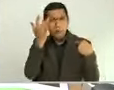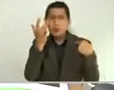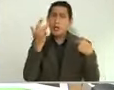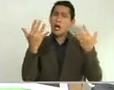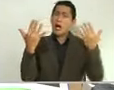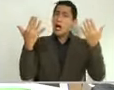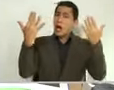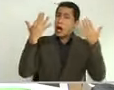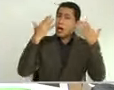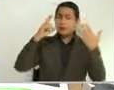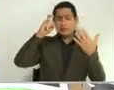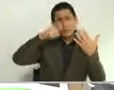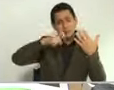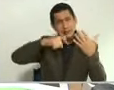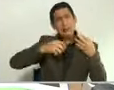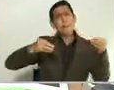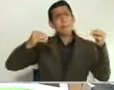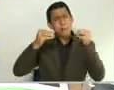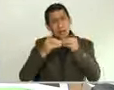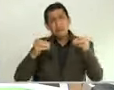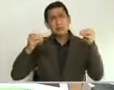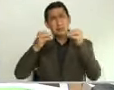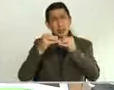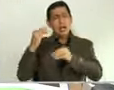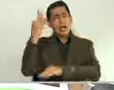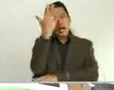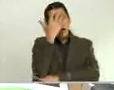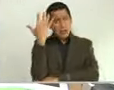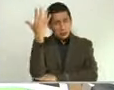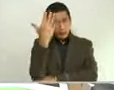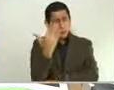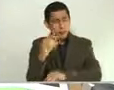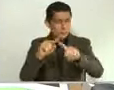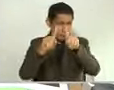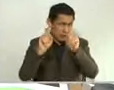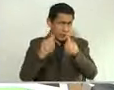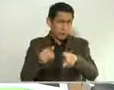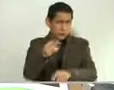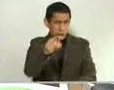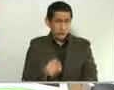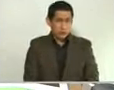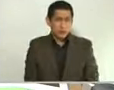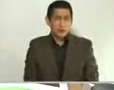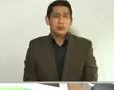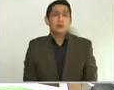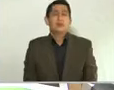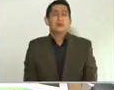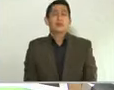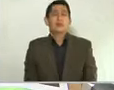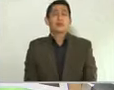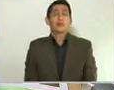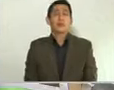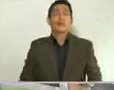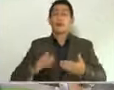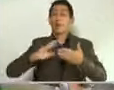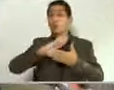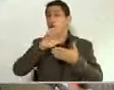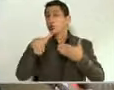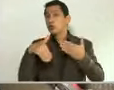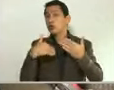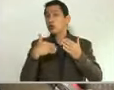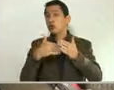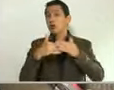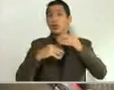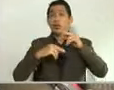por sombra, sino por estética y todo lo que sea, todo lo que va de la mano? Sería interesantísimo aquello. Bueno, toda construcción que el